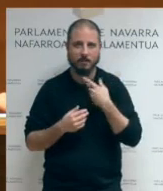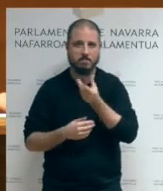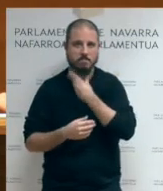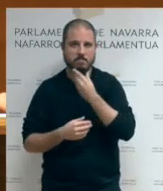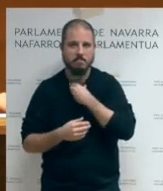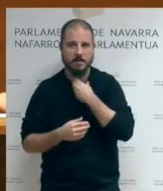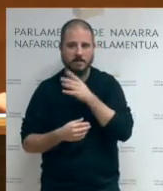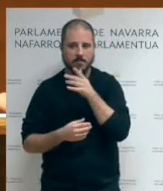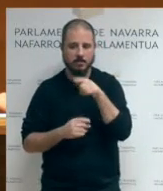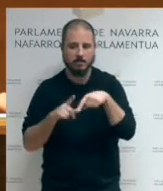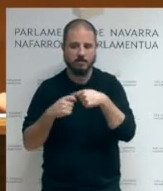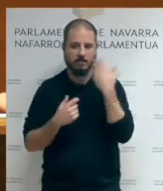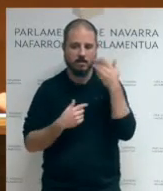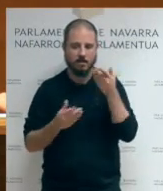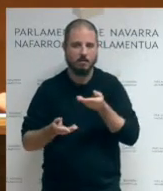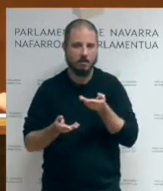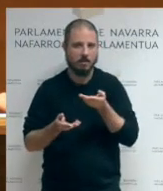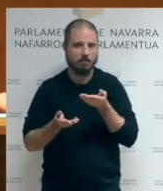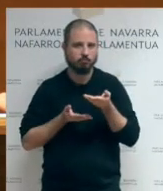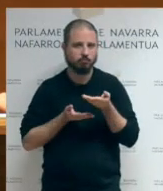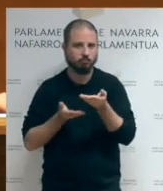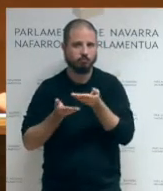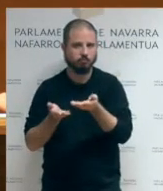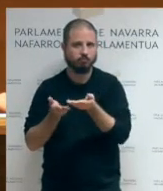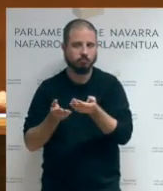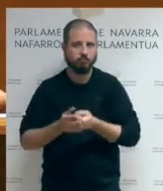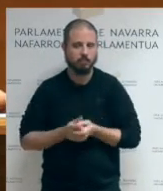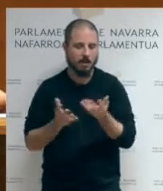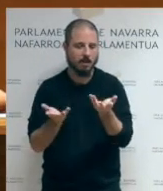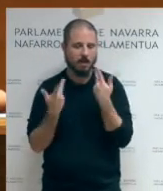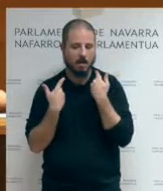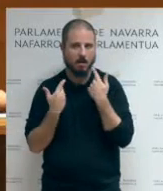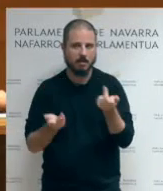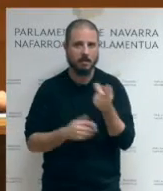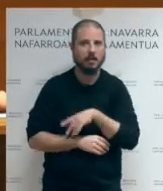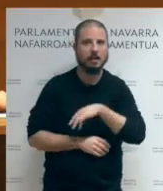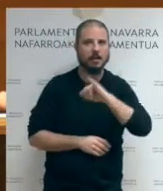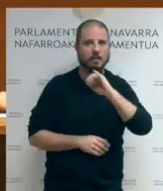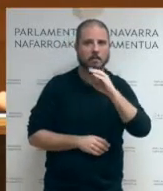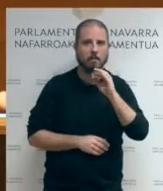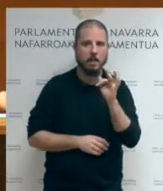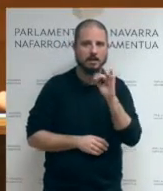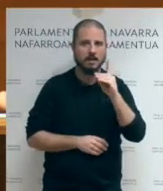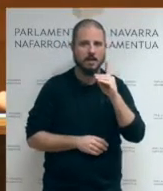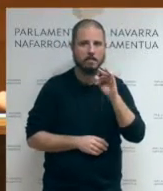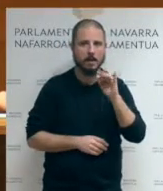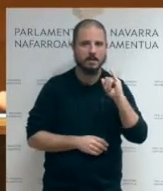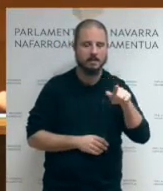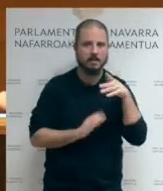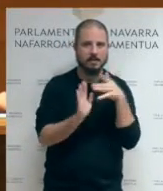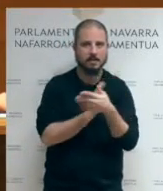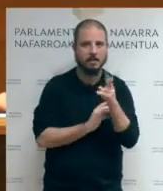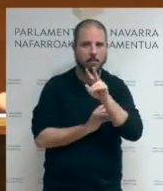a las familias navarras en la resolución de sus becas. Por su parte, la de I+D+I, porque supondría unos 20 millones de euros